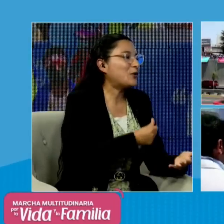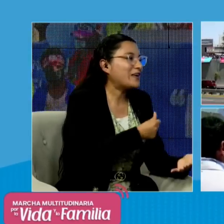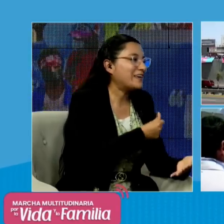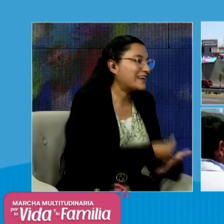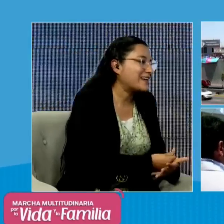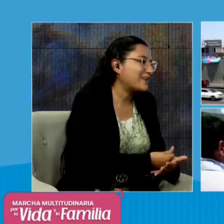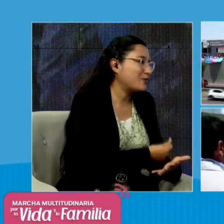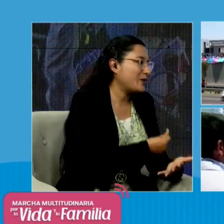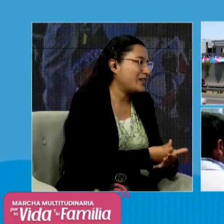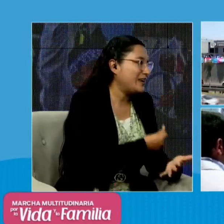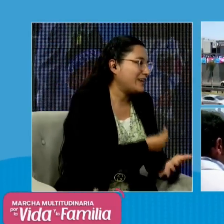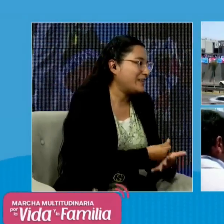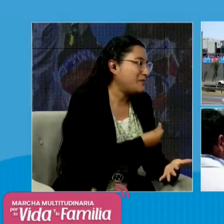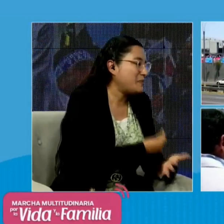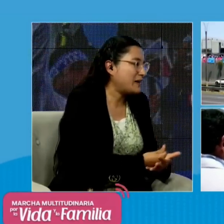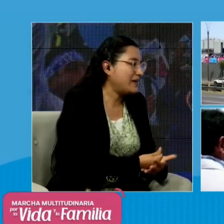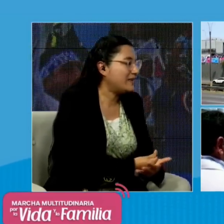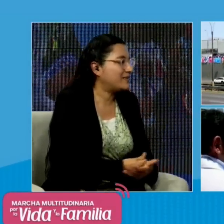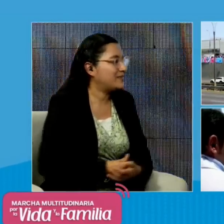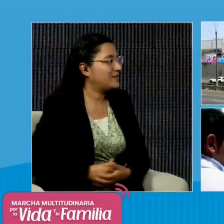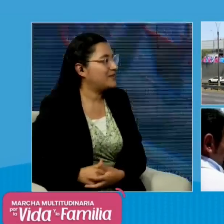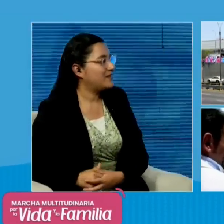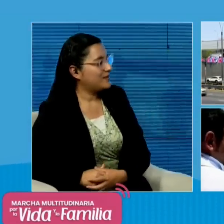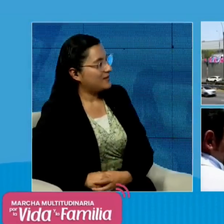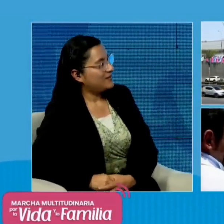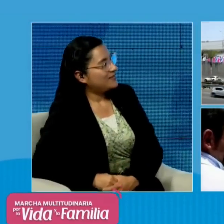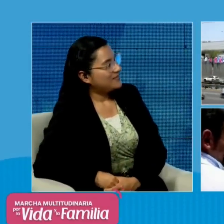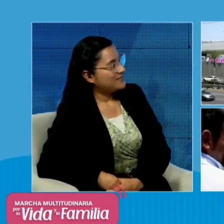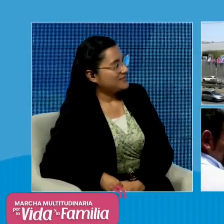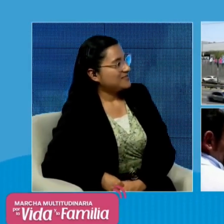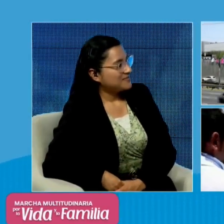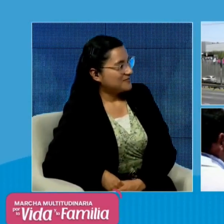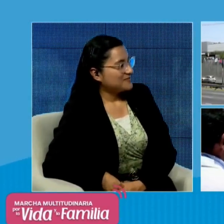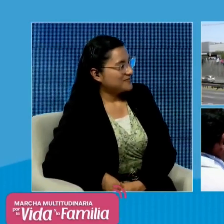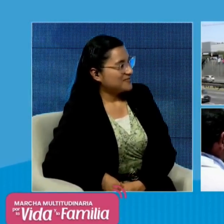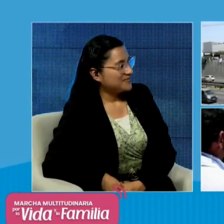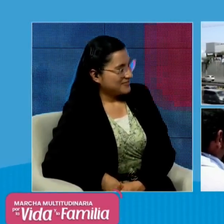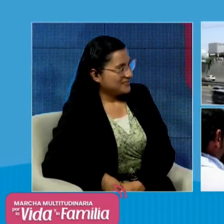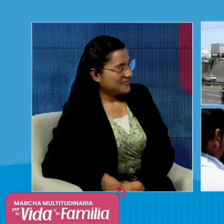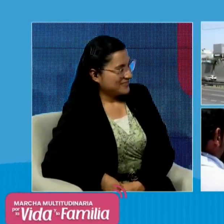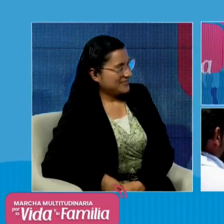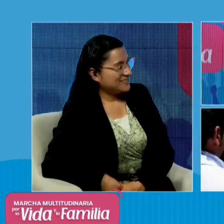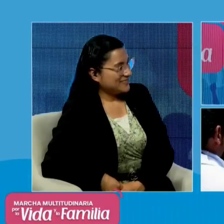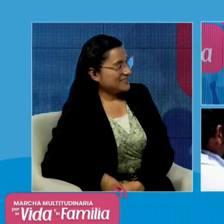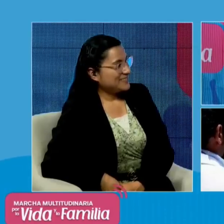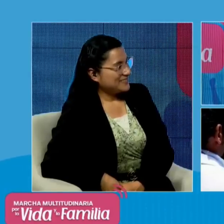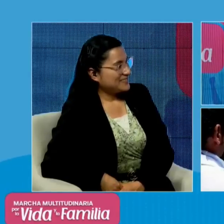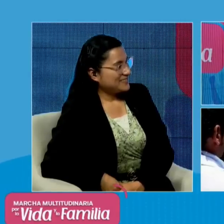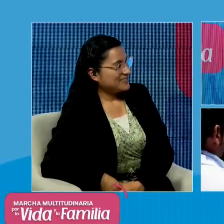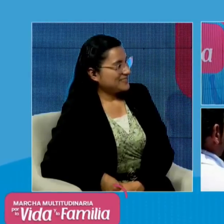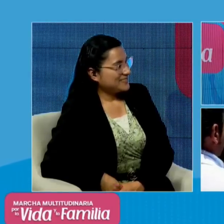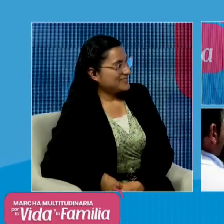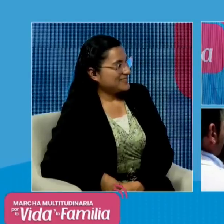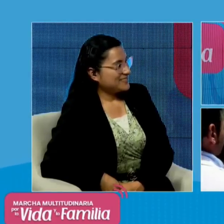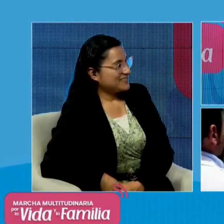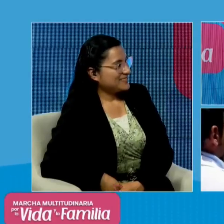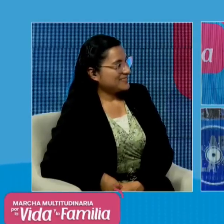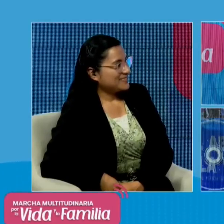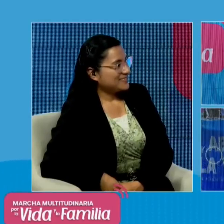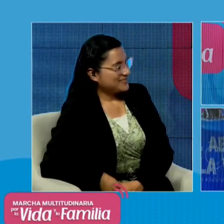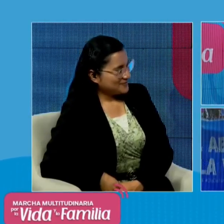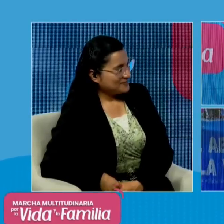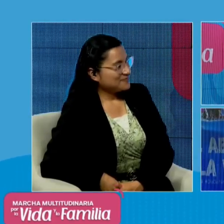no puedes quitarle la soberanía que tiene mi país. Exacto. Creo que mire, si algo bueno podemos sacar de todo esto es